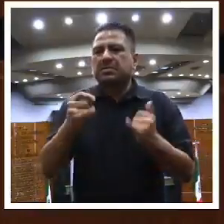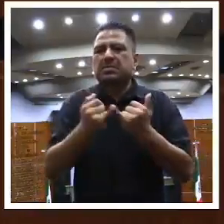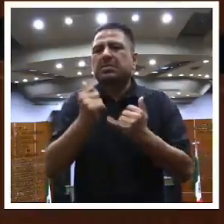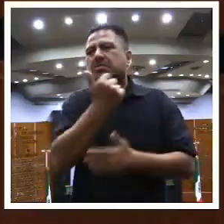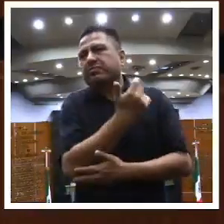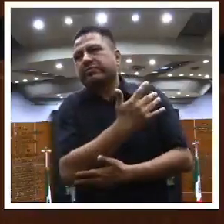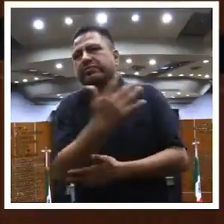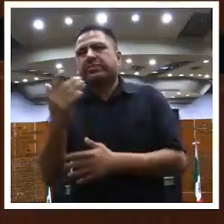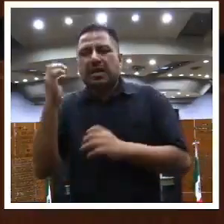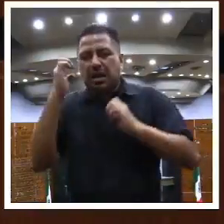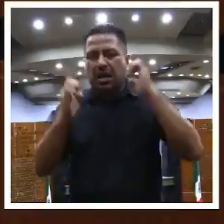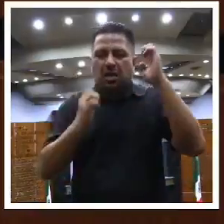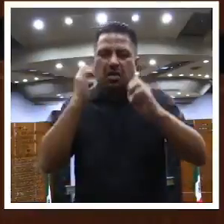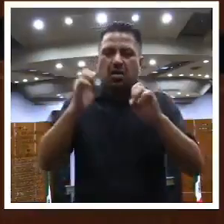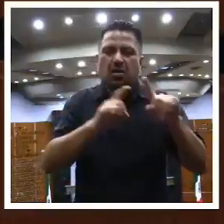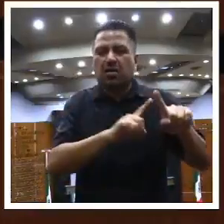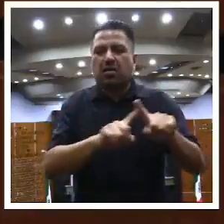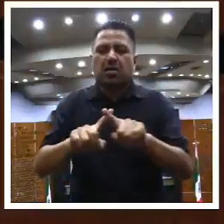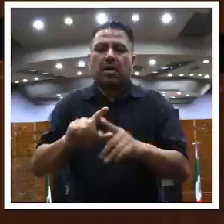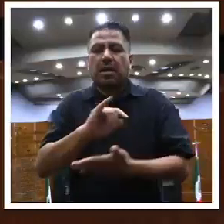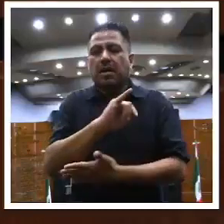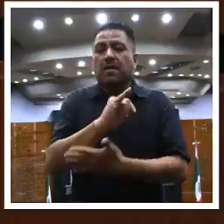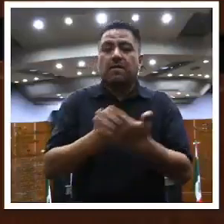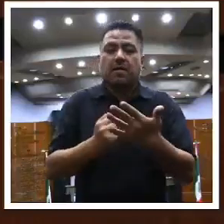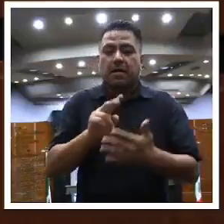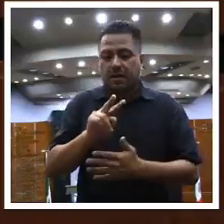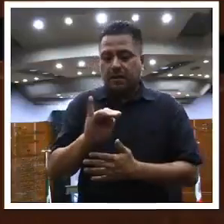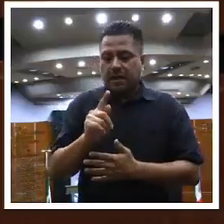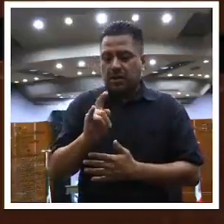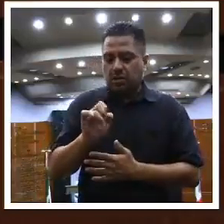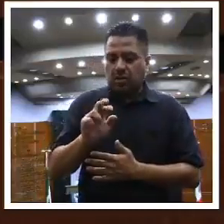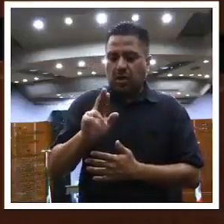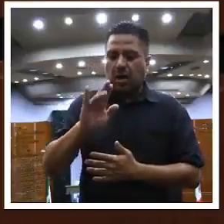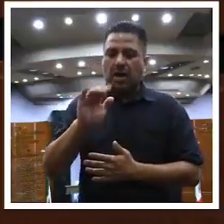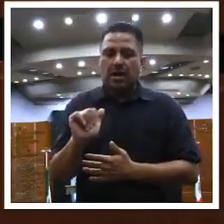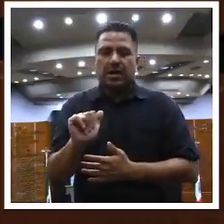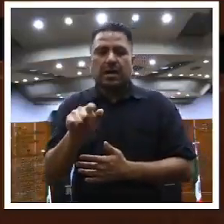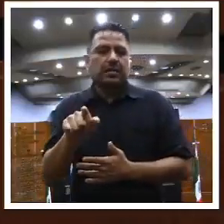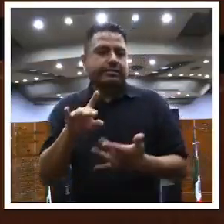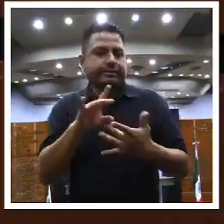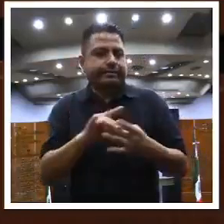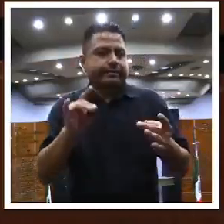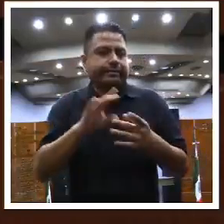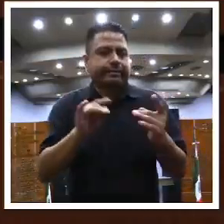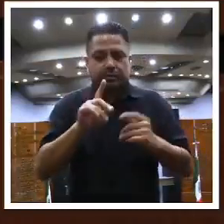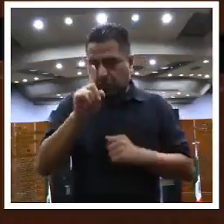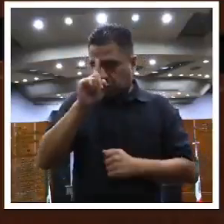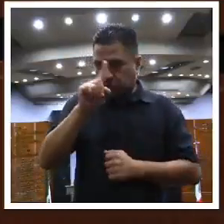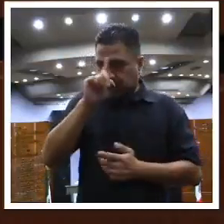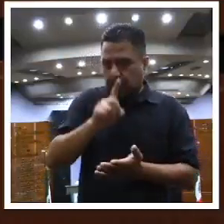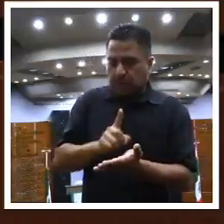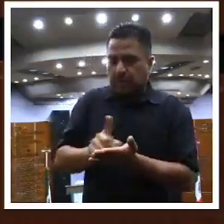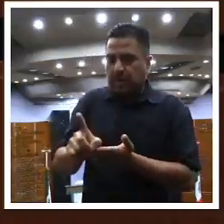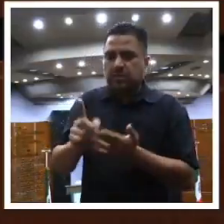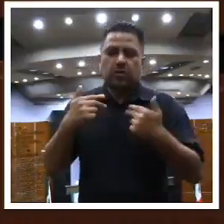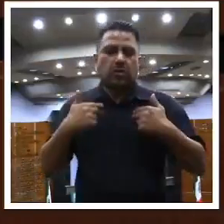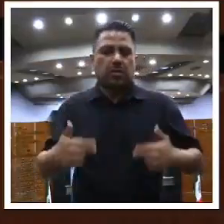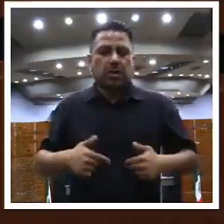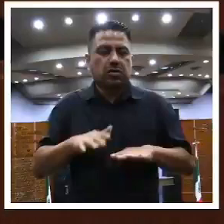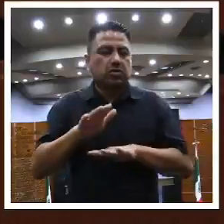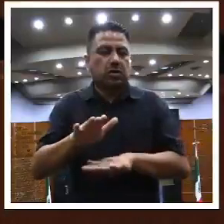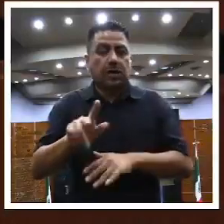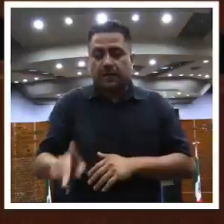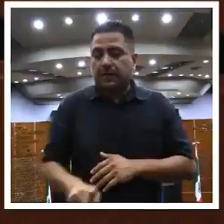naturales. El informe de Victoria Tauli Corpus, relatora especial del Consejo de Derechos Humanos sobre los derechos de los